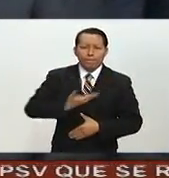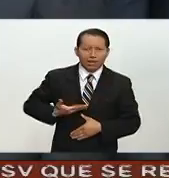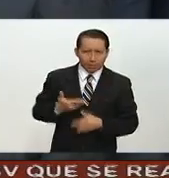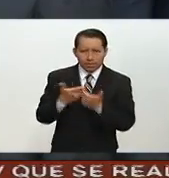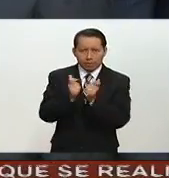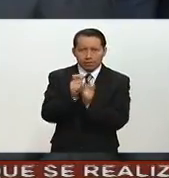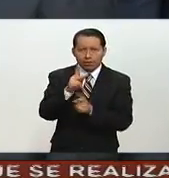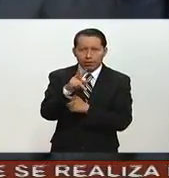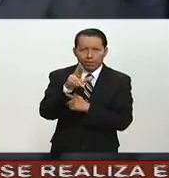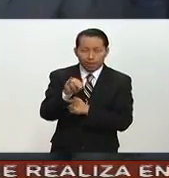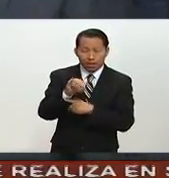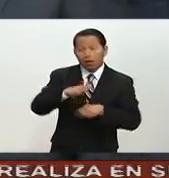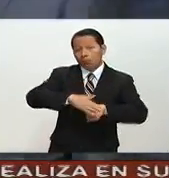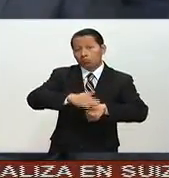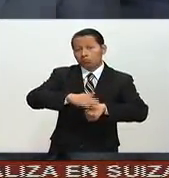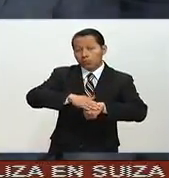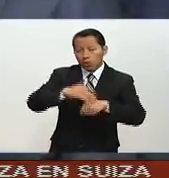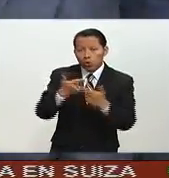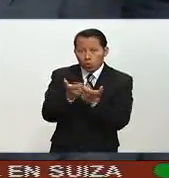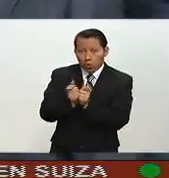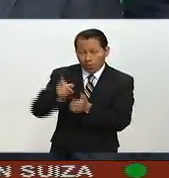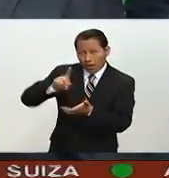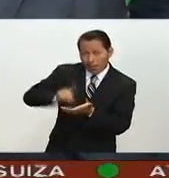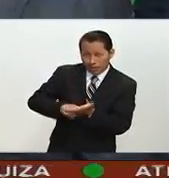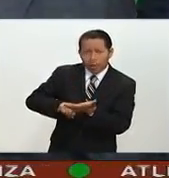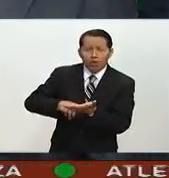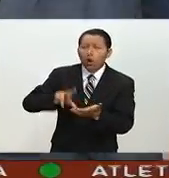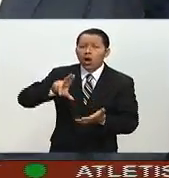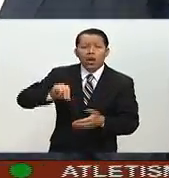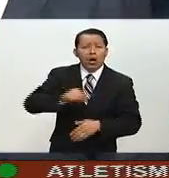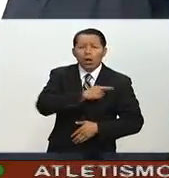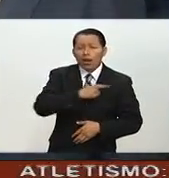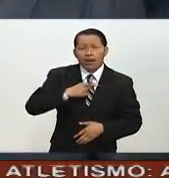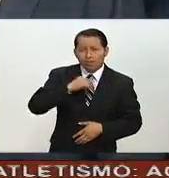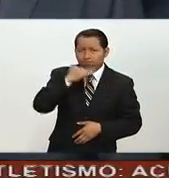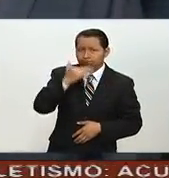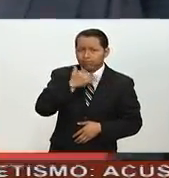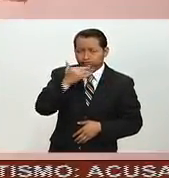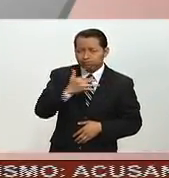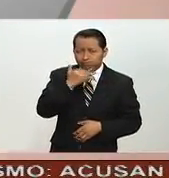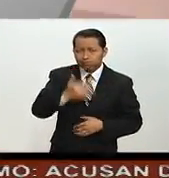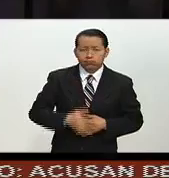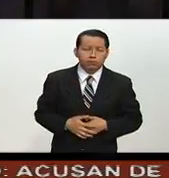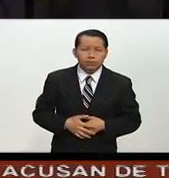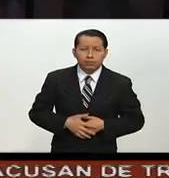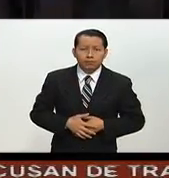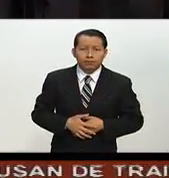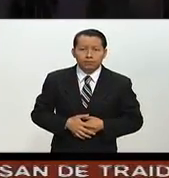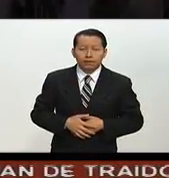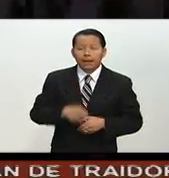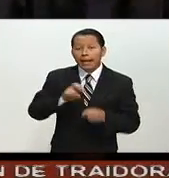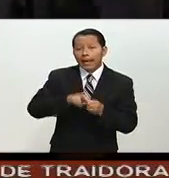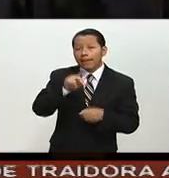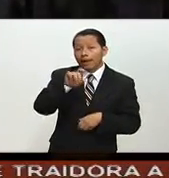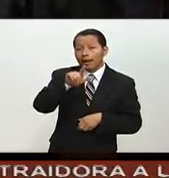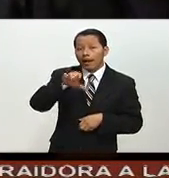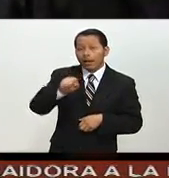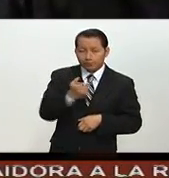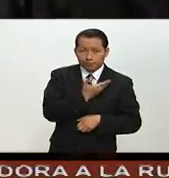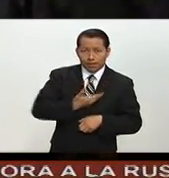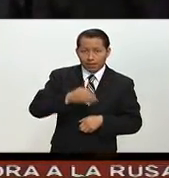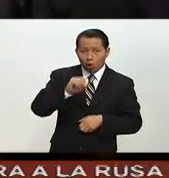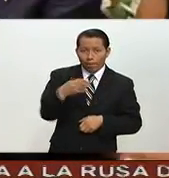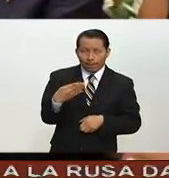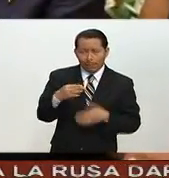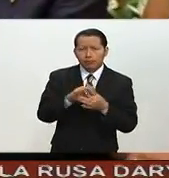PRI. Advirtió que en las filas del partido no se tolerarán actos de corrupción. En Dallas, el presidente Barack